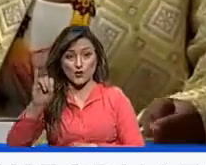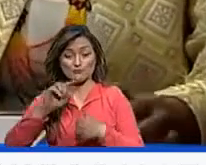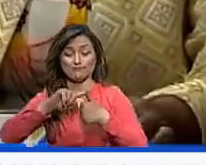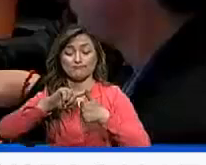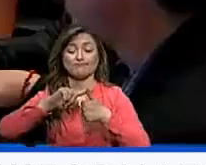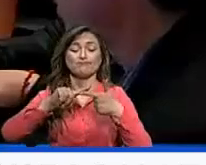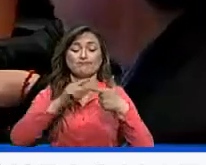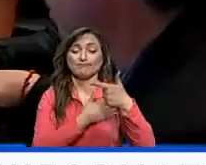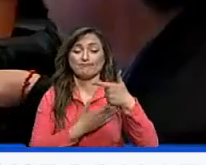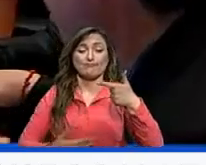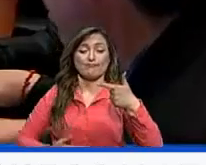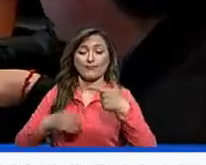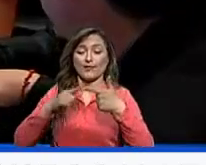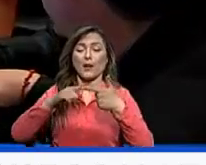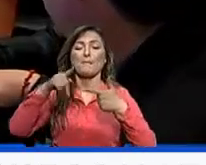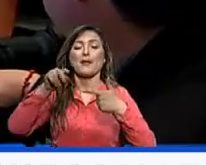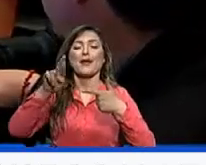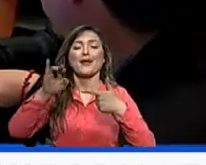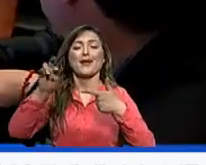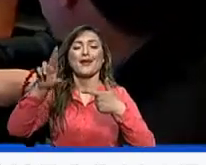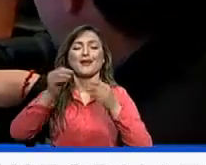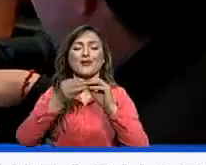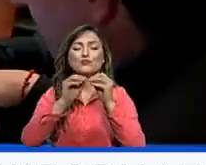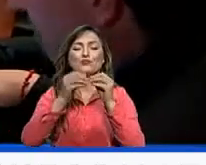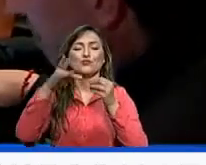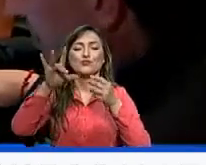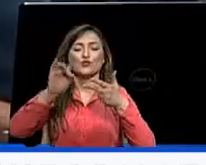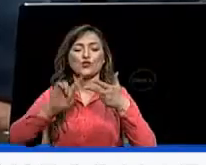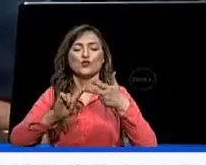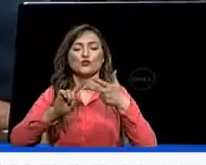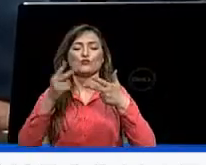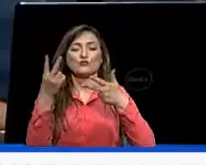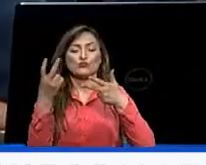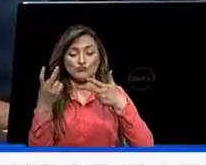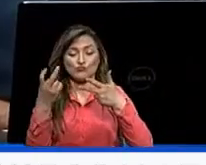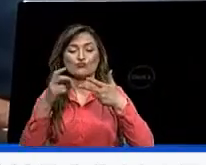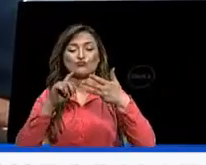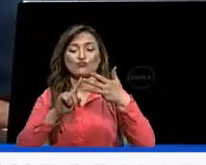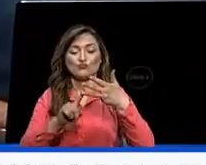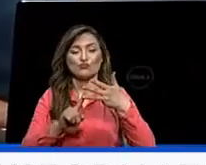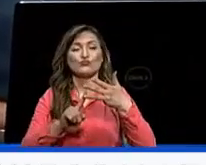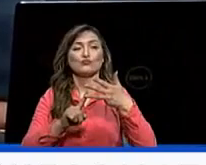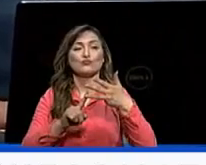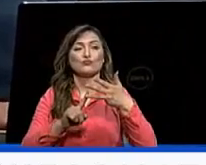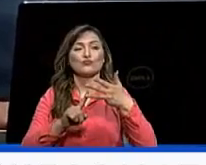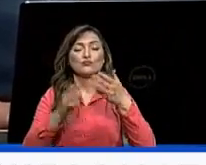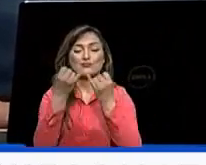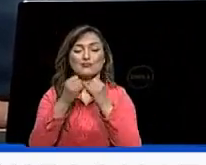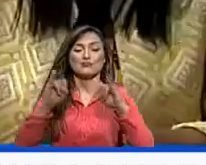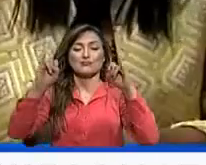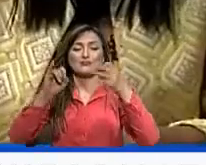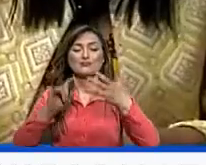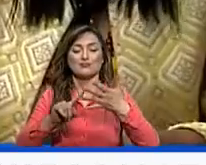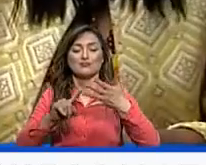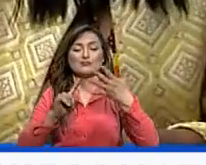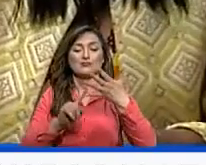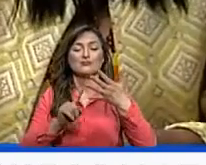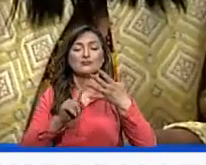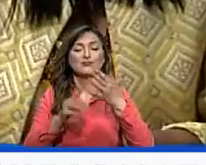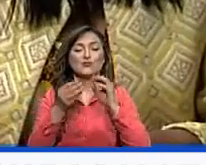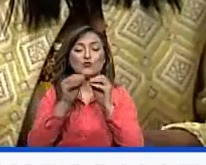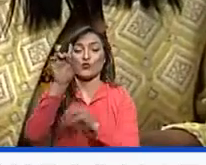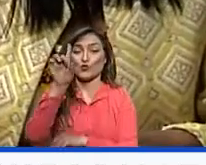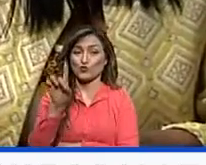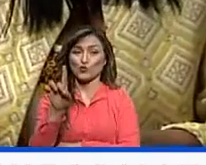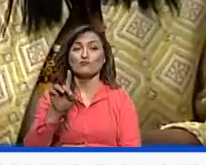Asamblea Nacional, Darwin Pereira de Pachacuti, Joana Moreira de la Izquierda Democrática, Bella Jiménez Independiente y Ronnie Aleaga